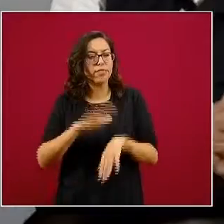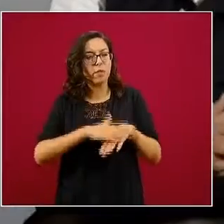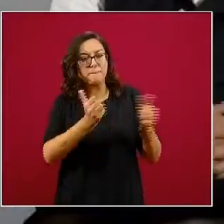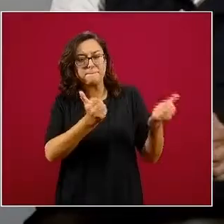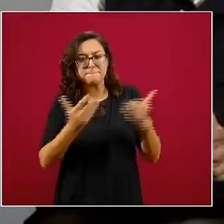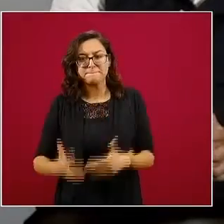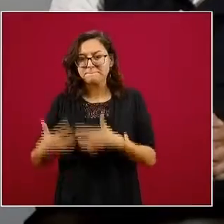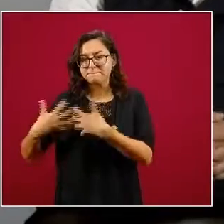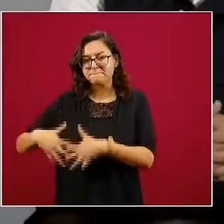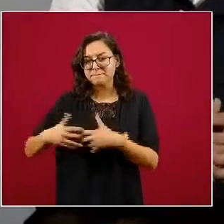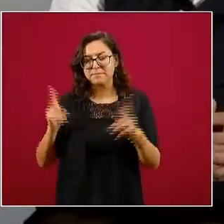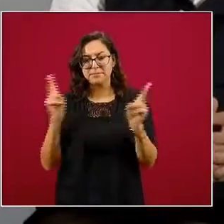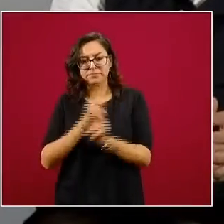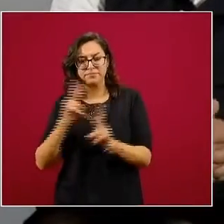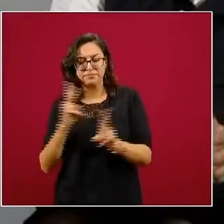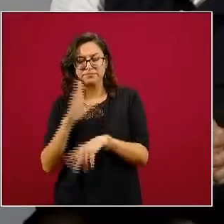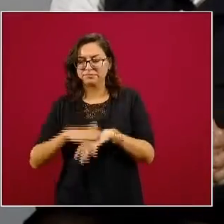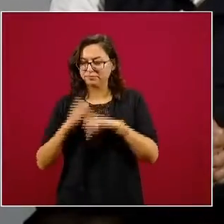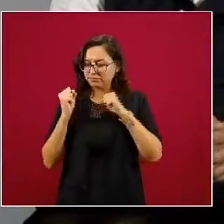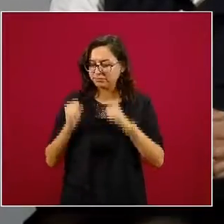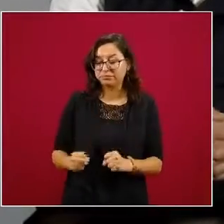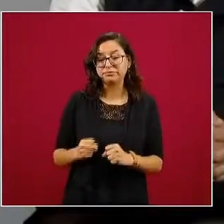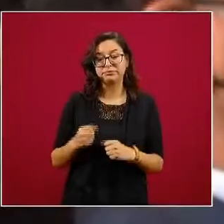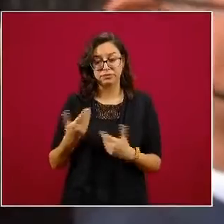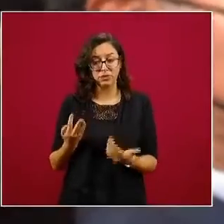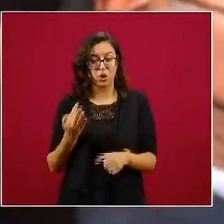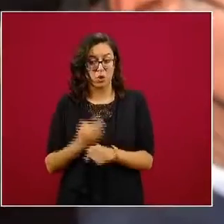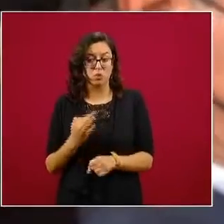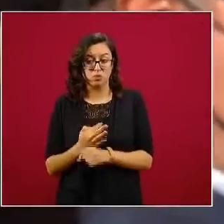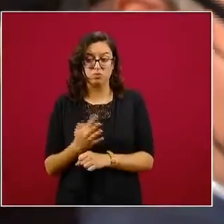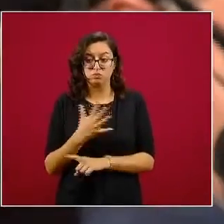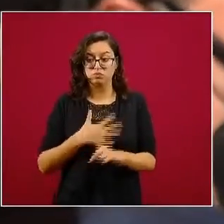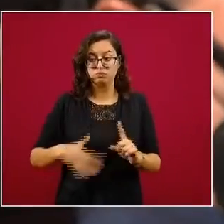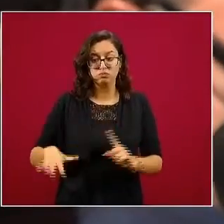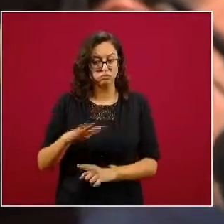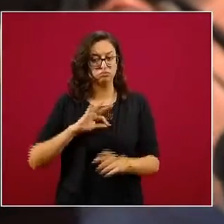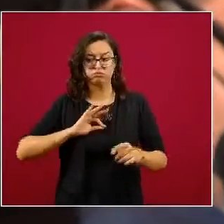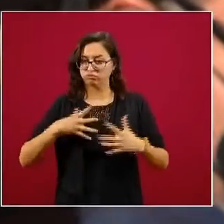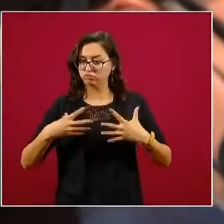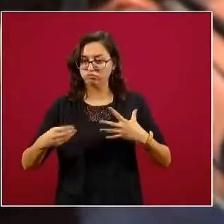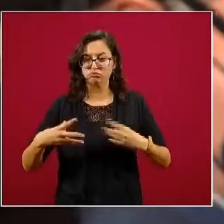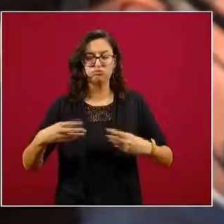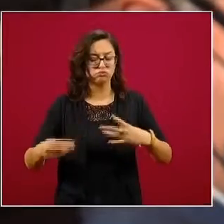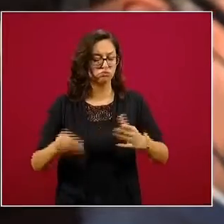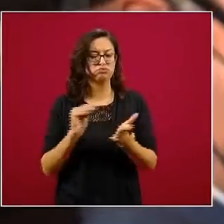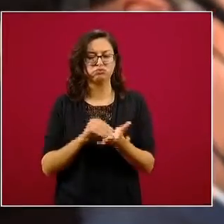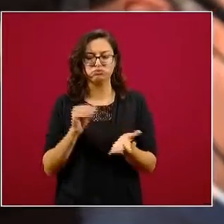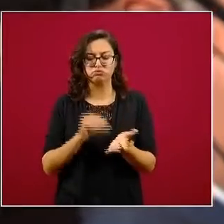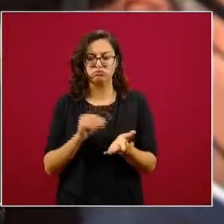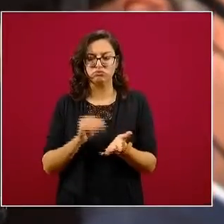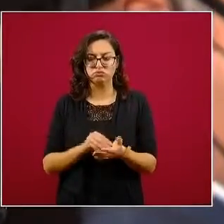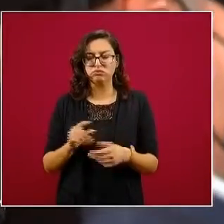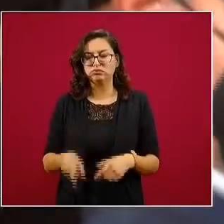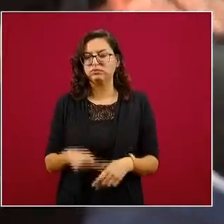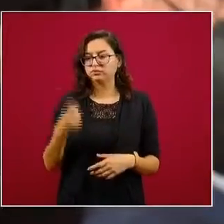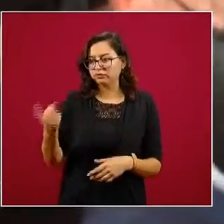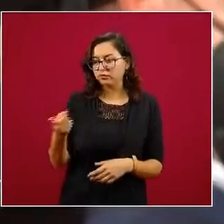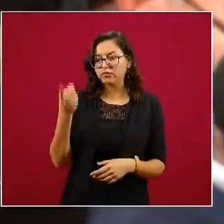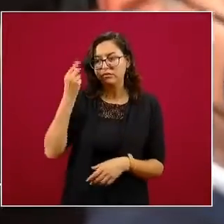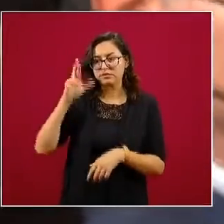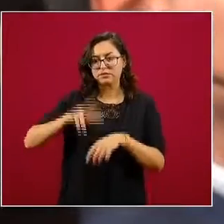como se ve en la enorme mayoría de la sociedad mexicana, la enorme mayoría, existe un consenso